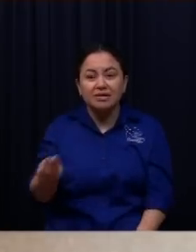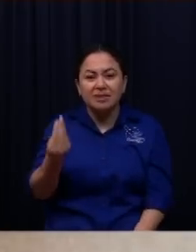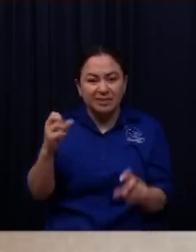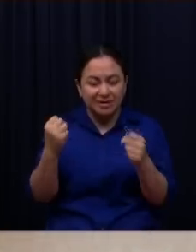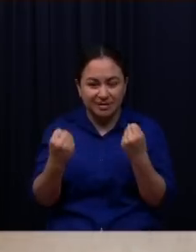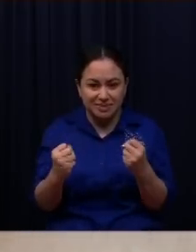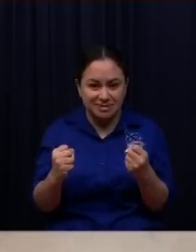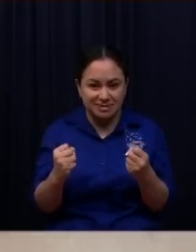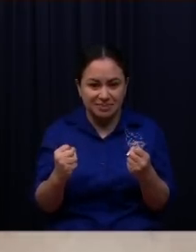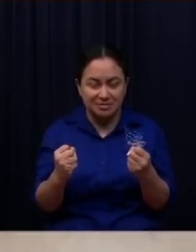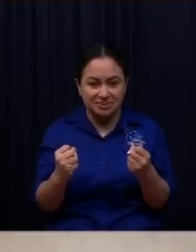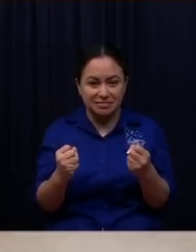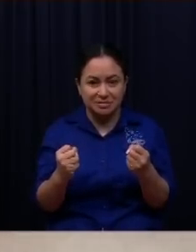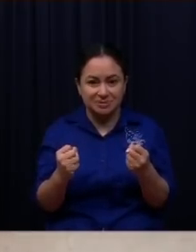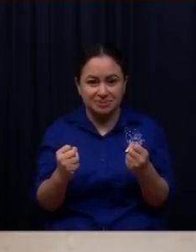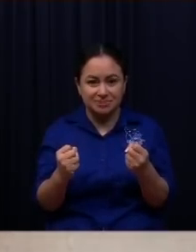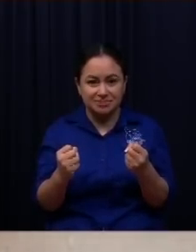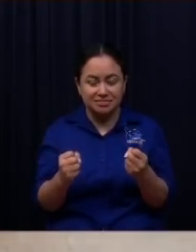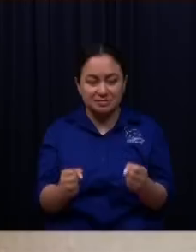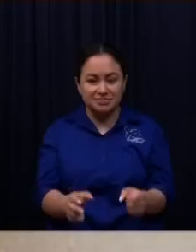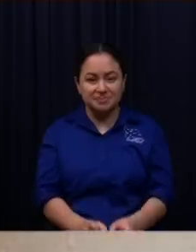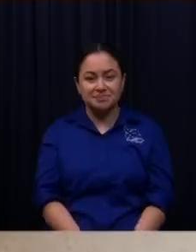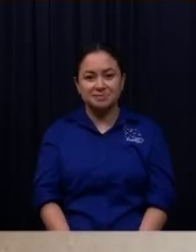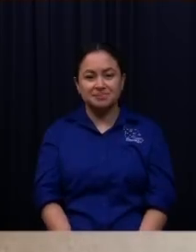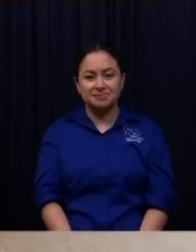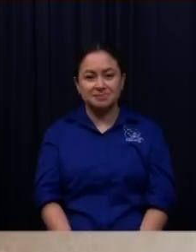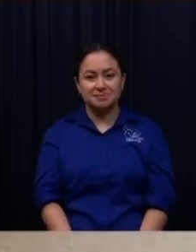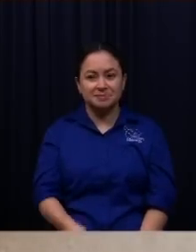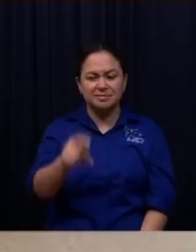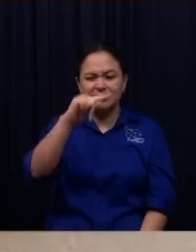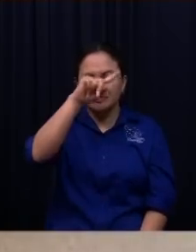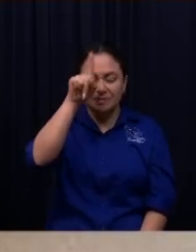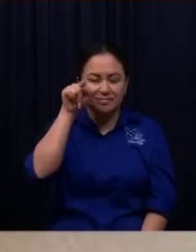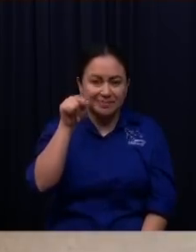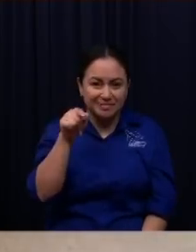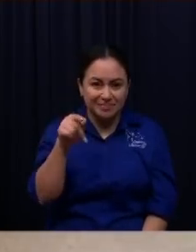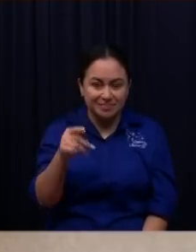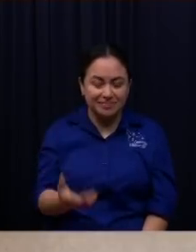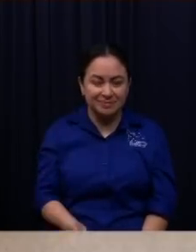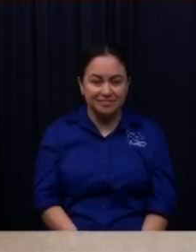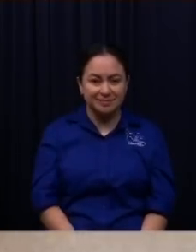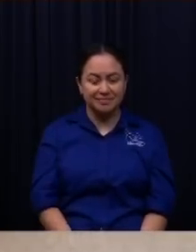Ah, pero uno por uno conteste, no en grupo, porque si no se entiende.